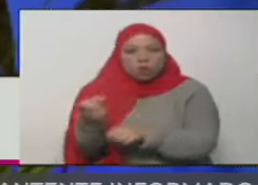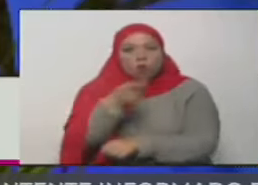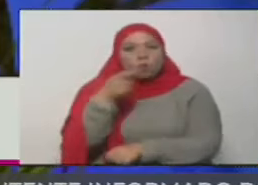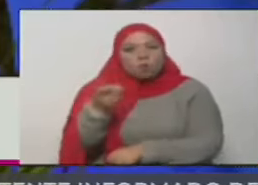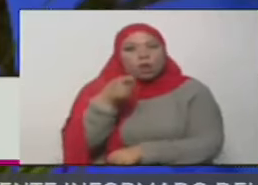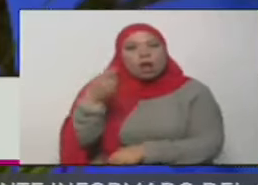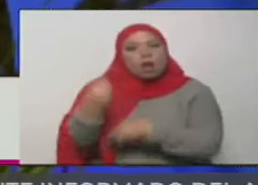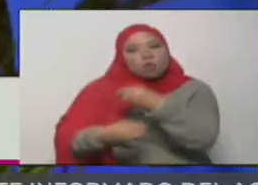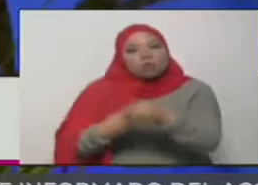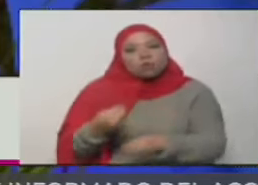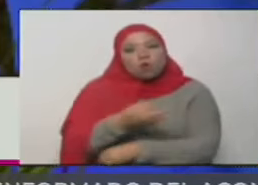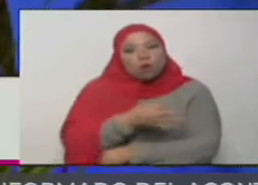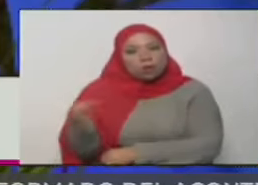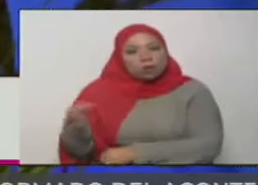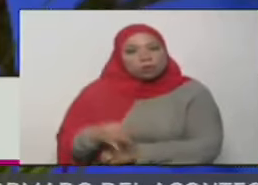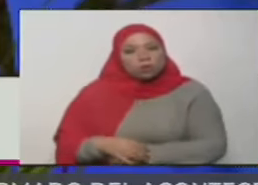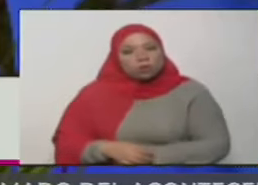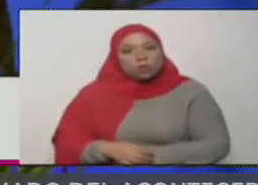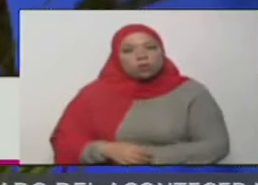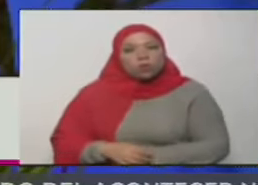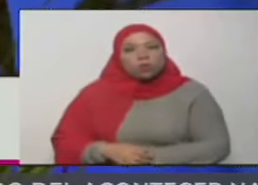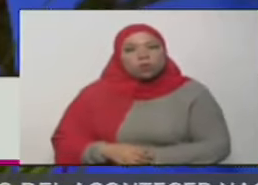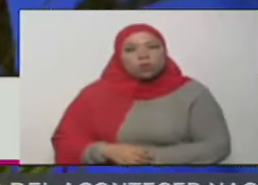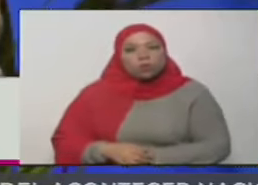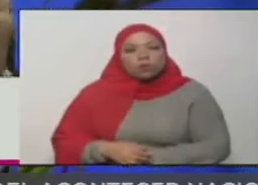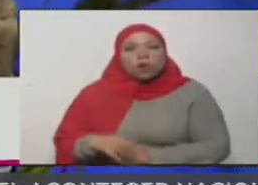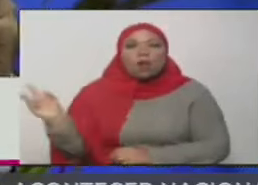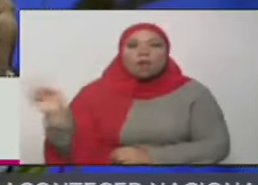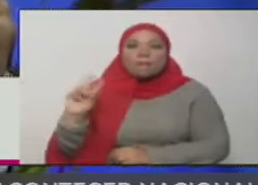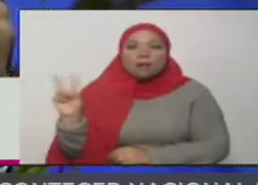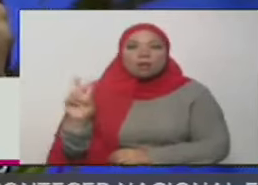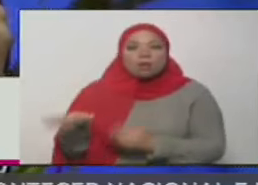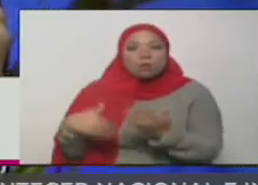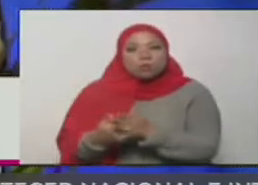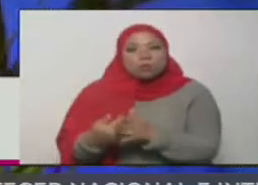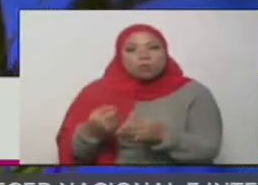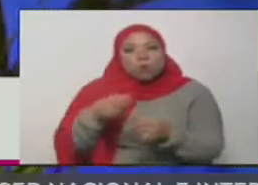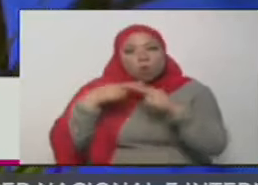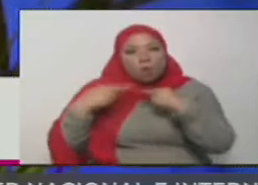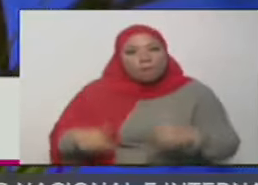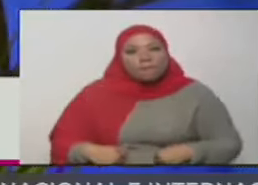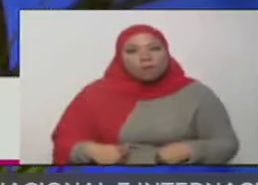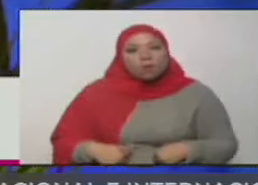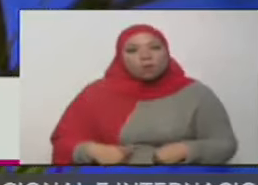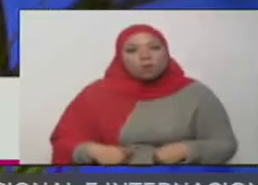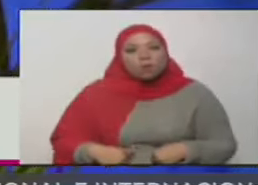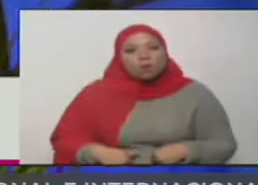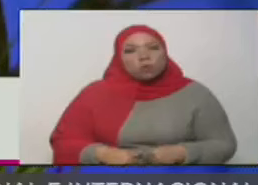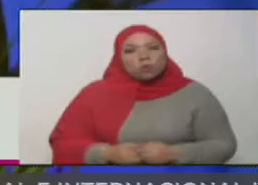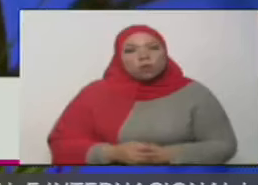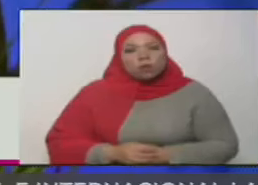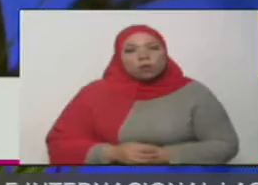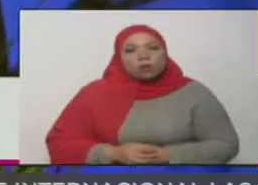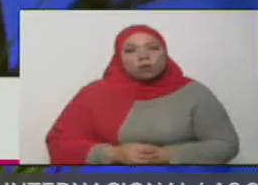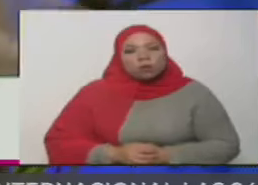el uso correcto para que beneficie al ser humano, no para que sustituya al ser